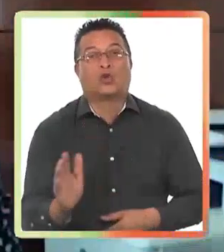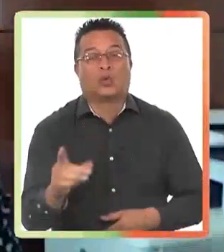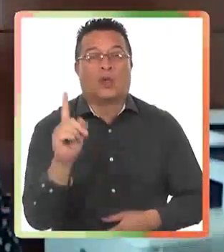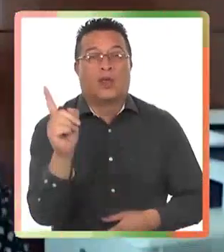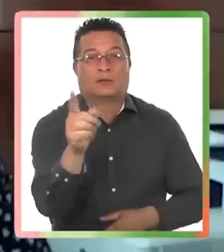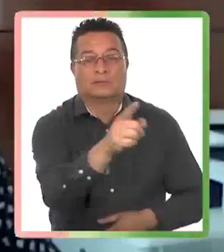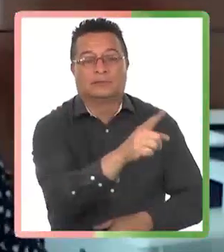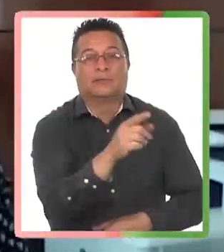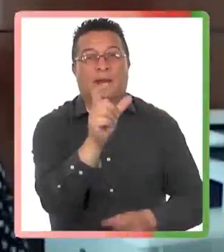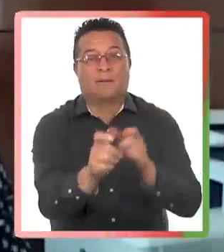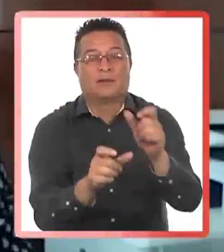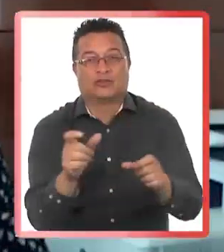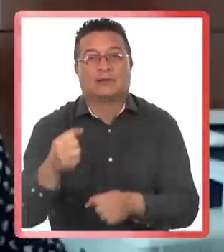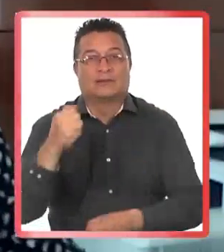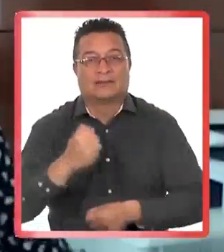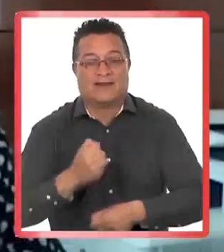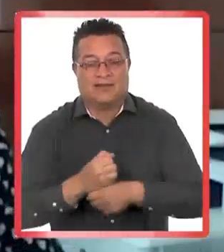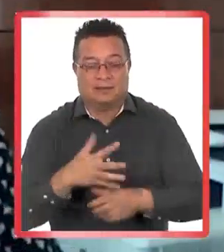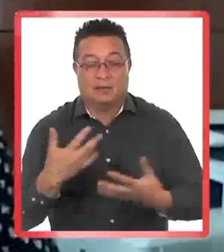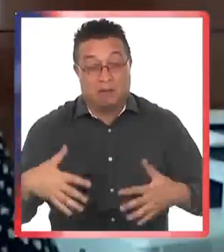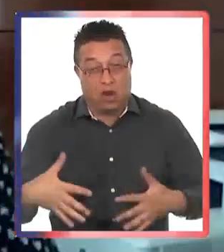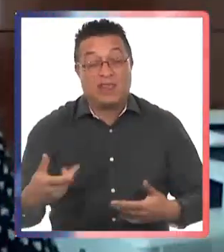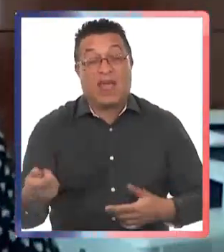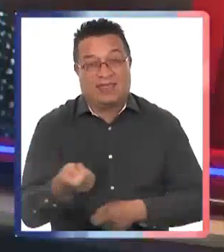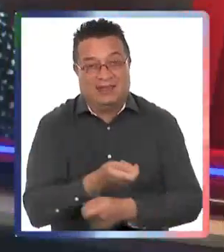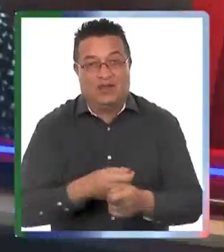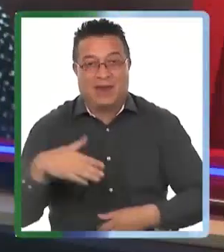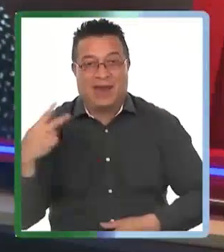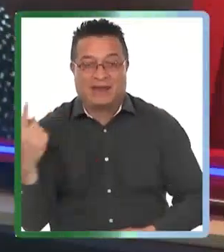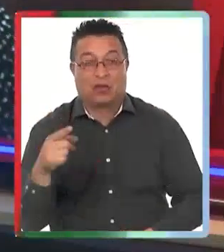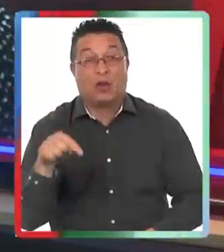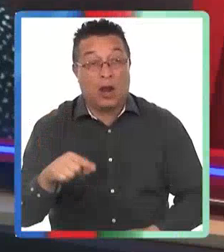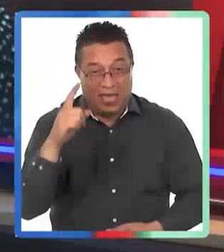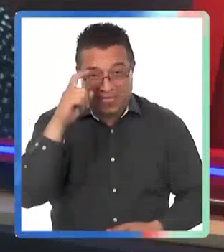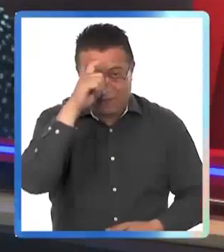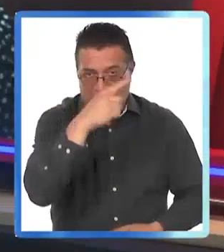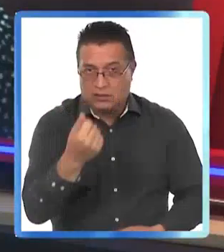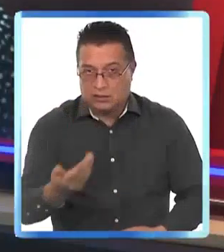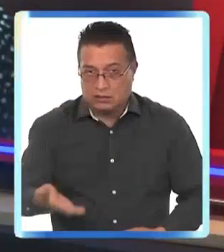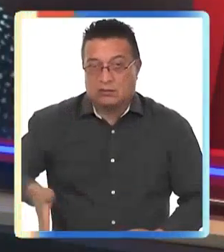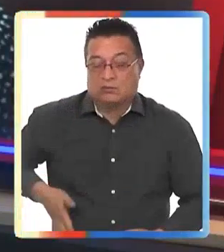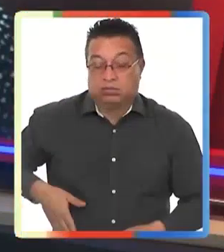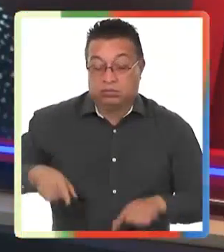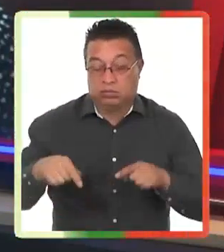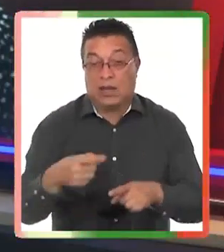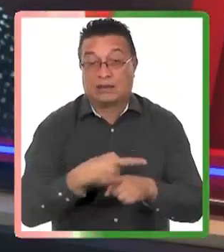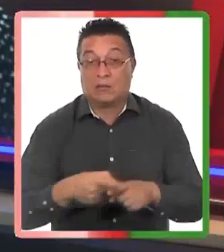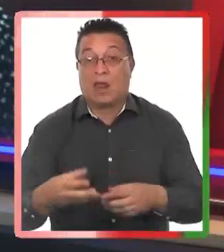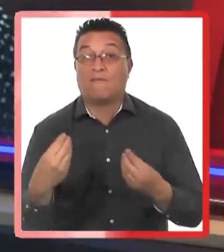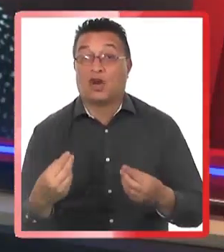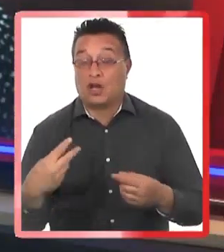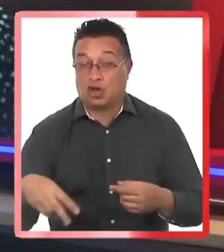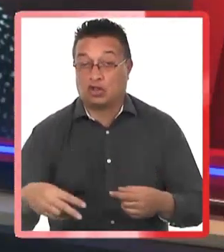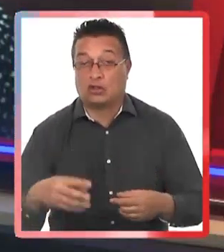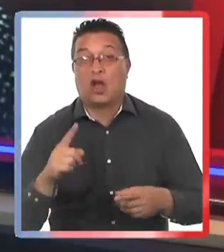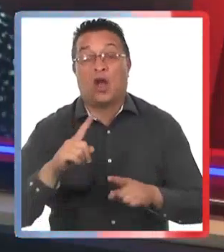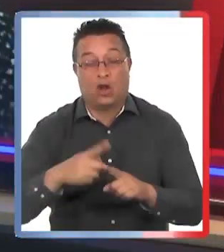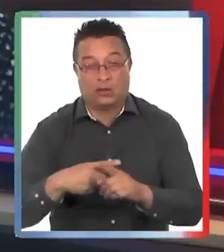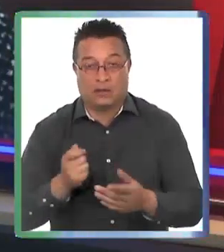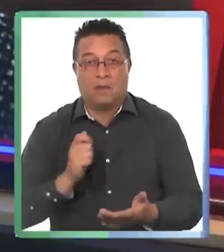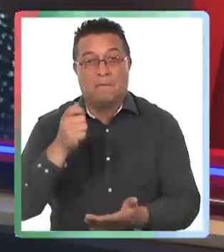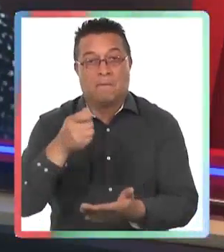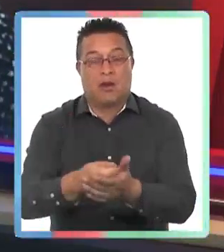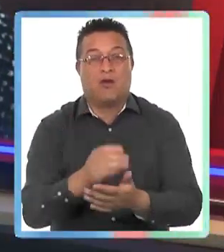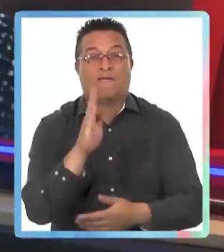continuidad operativa en las minas, que están relevantes para la economía nacional. En tiempos difíciles para el bolsillo, ministra, esta semana hubo una buena noticia, un